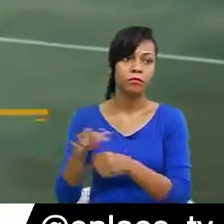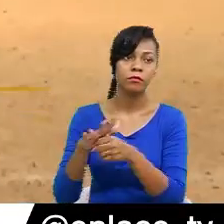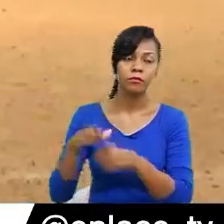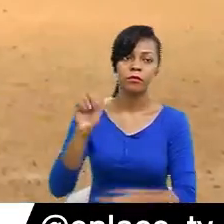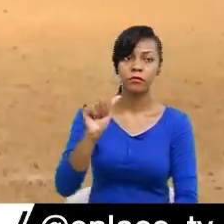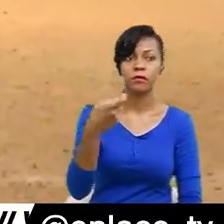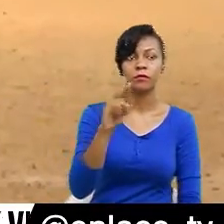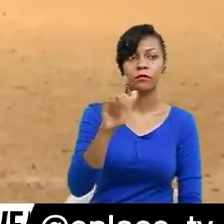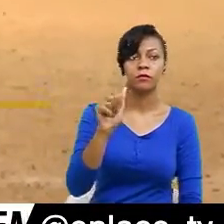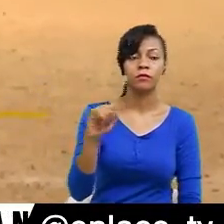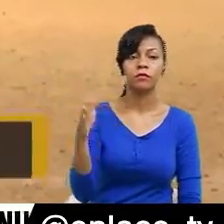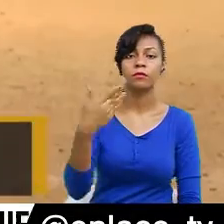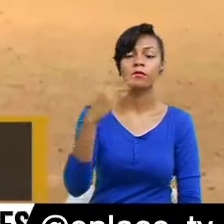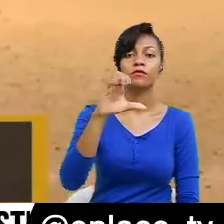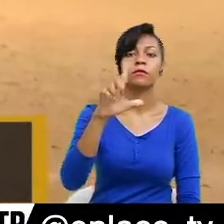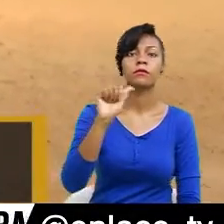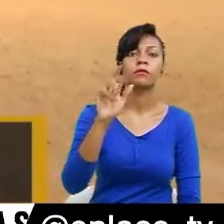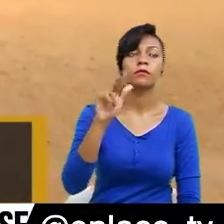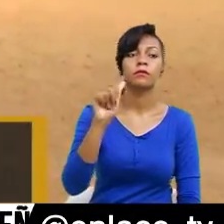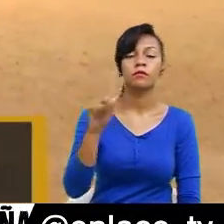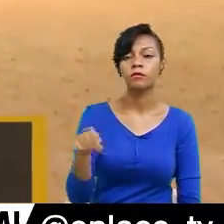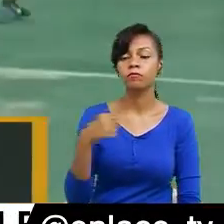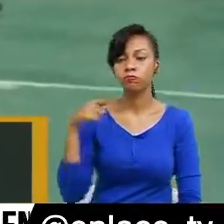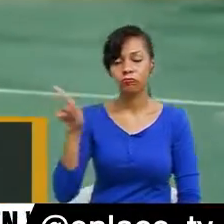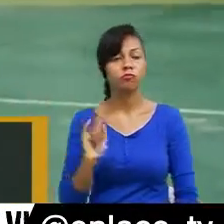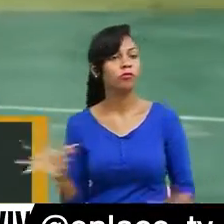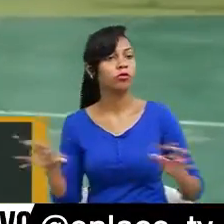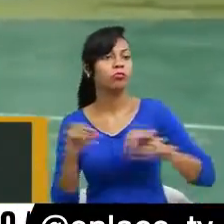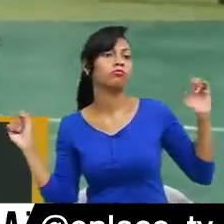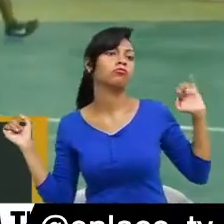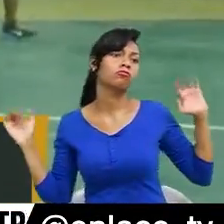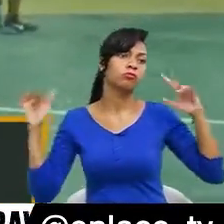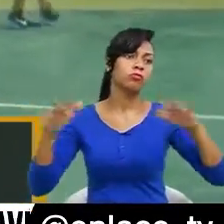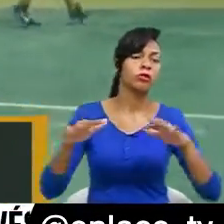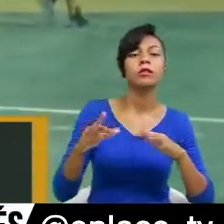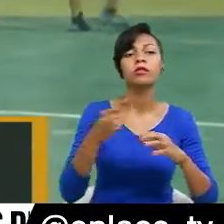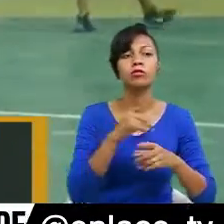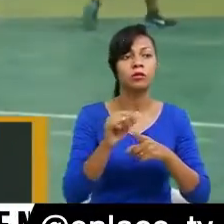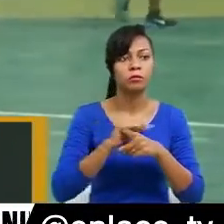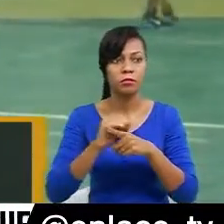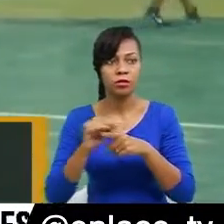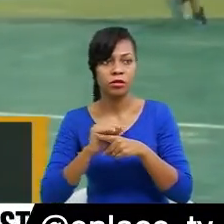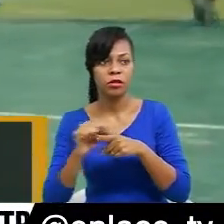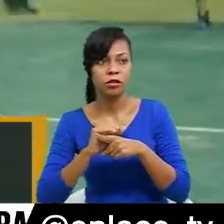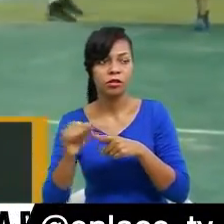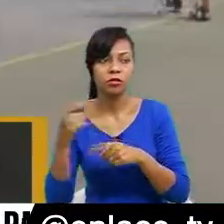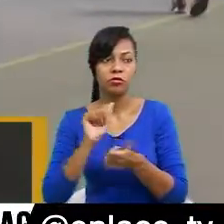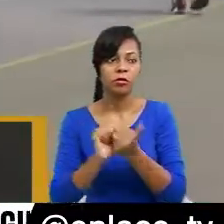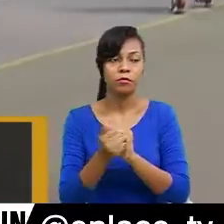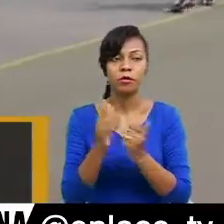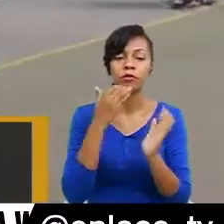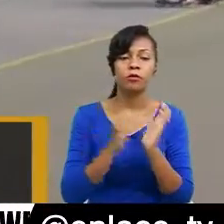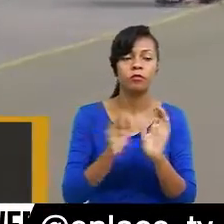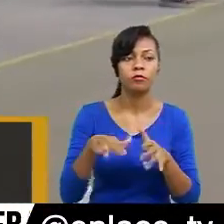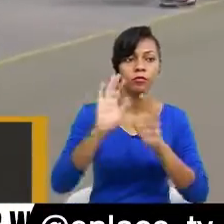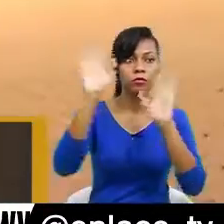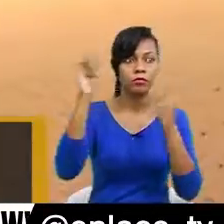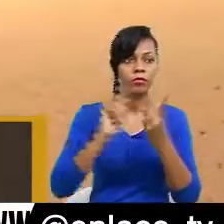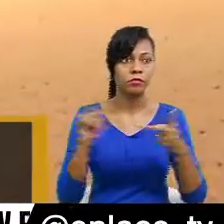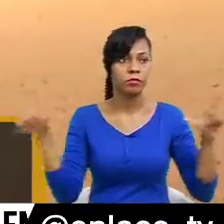completo sector deportivo donde sus habitantes y vecinos pueden practicar diferentes disciplinas como baloncesto,